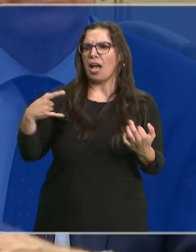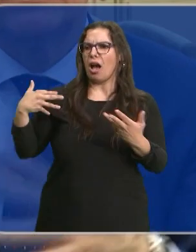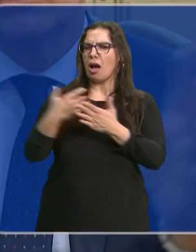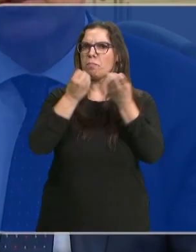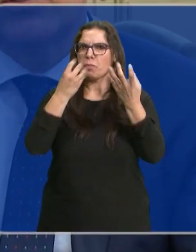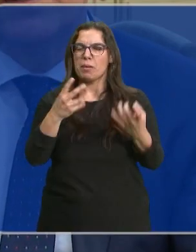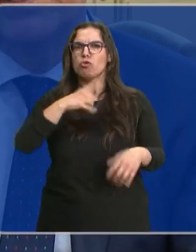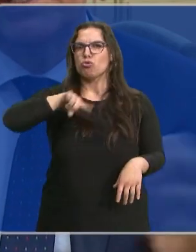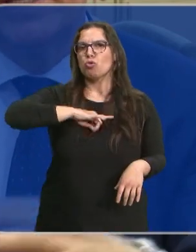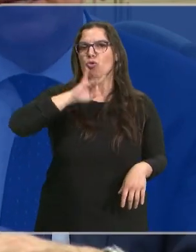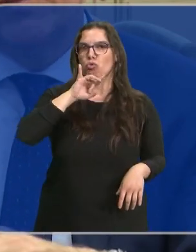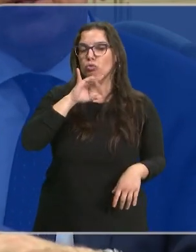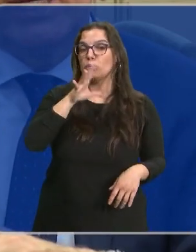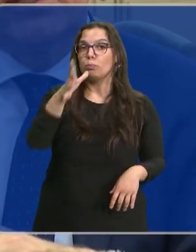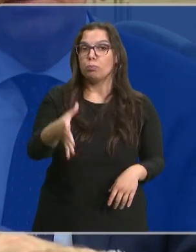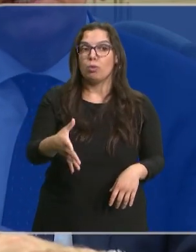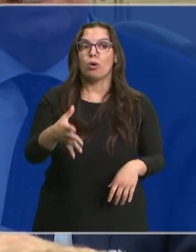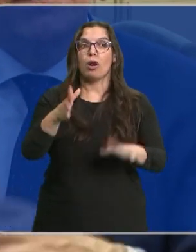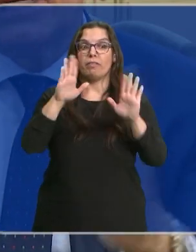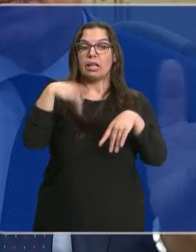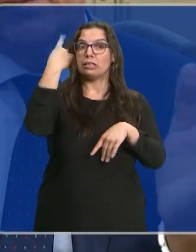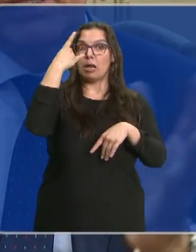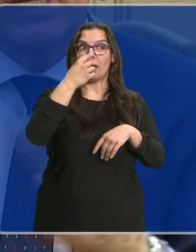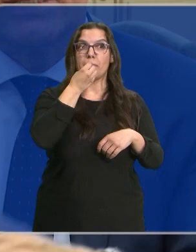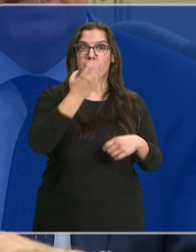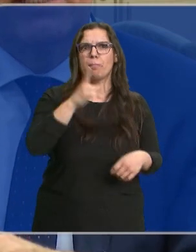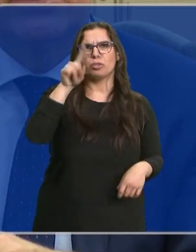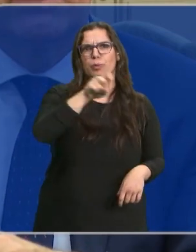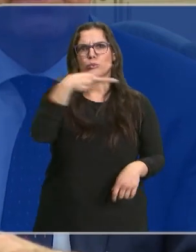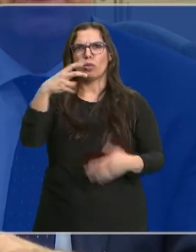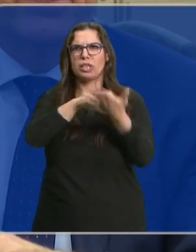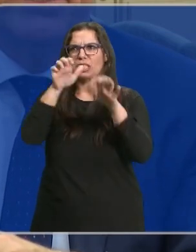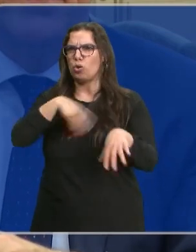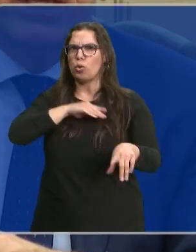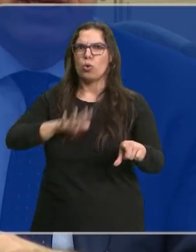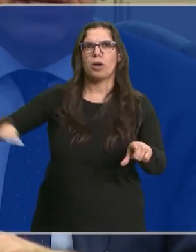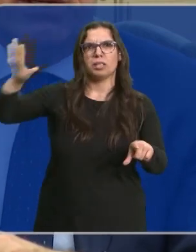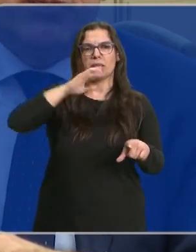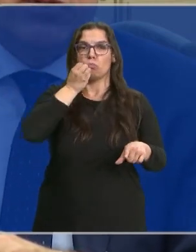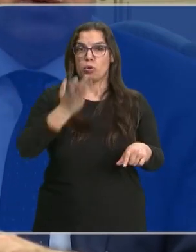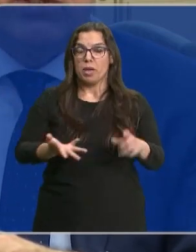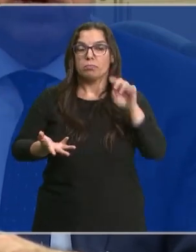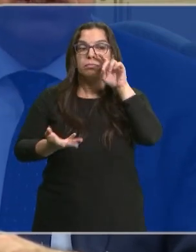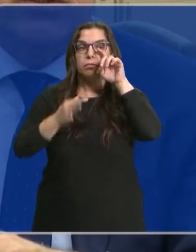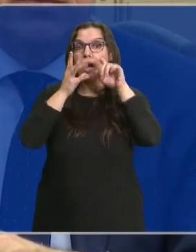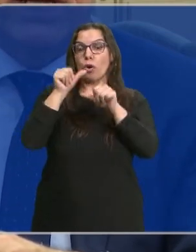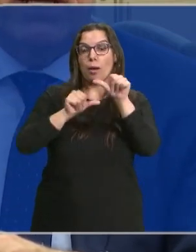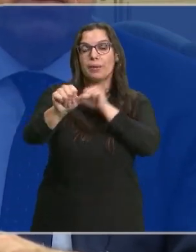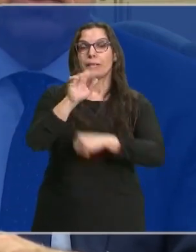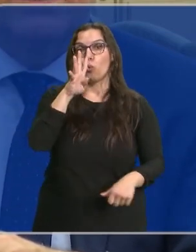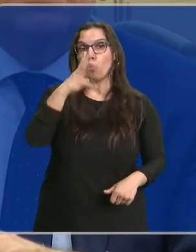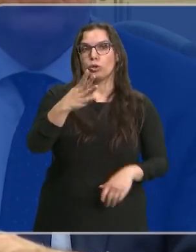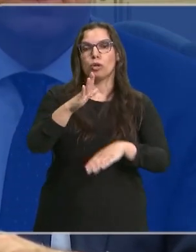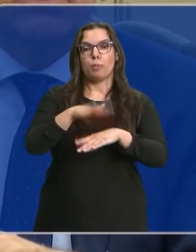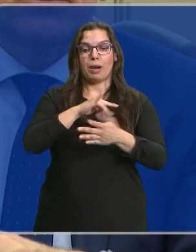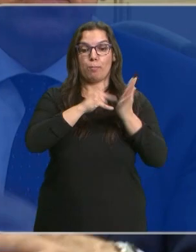estamos muy contentos, no solamente porque hayan ido bien en Salamanca, también en Castilla y León y en toda España. Y ahora pues cuatro años para